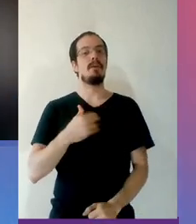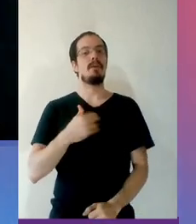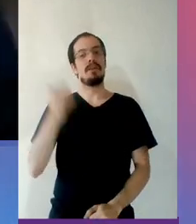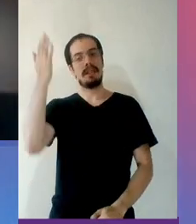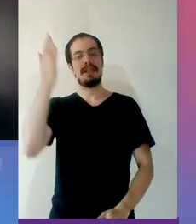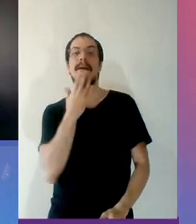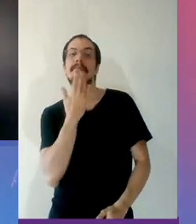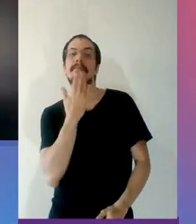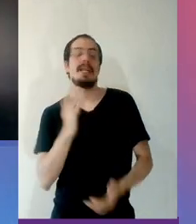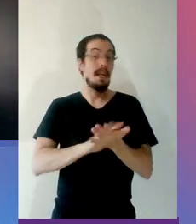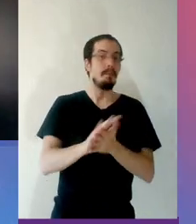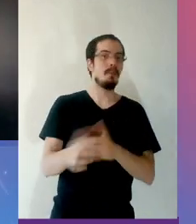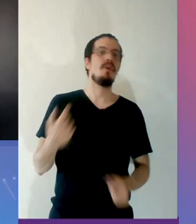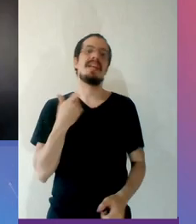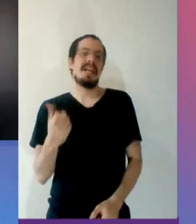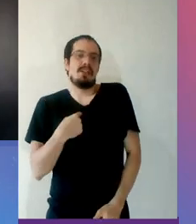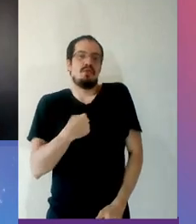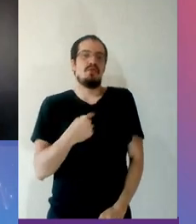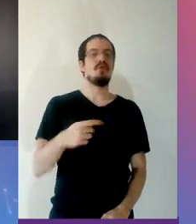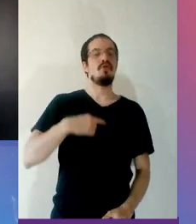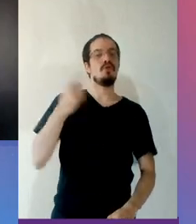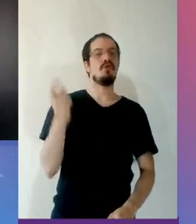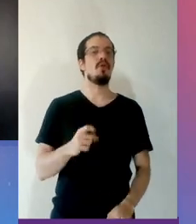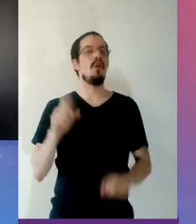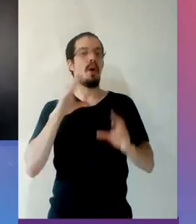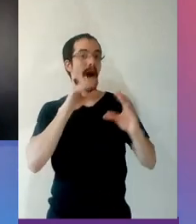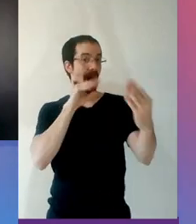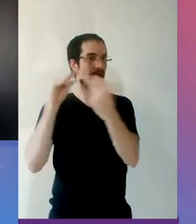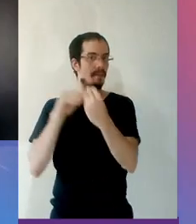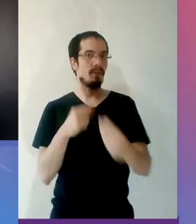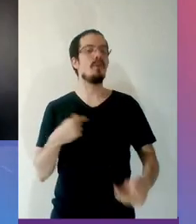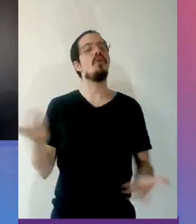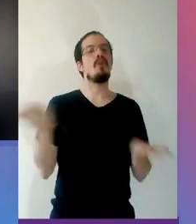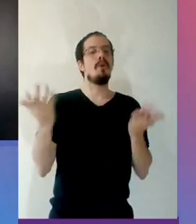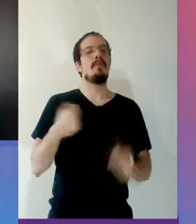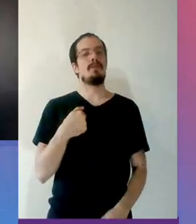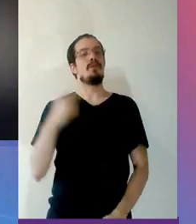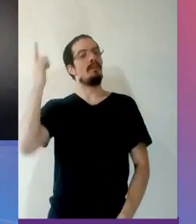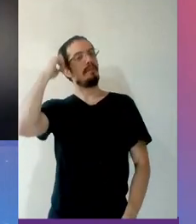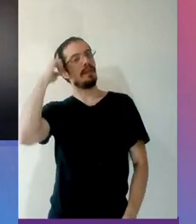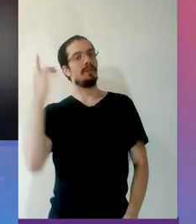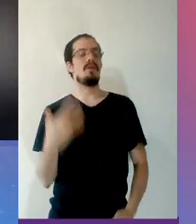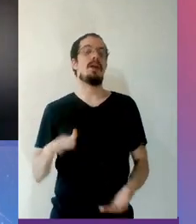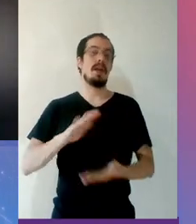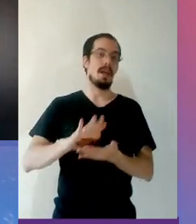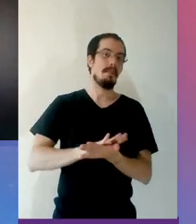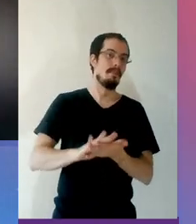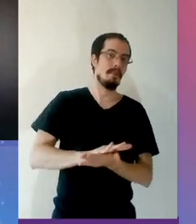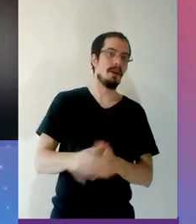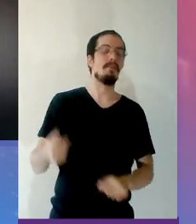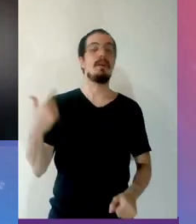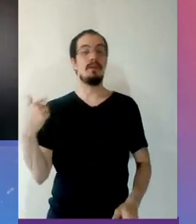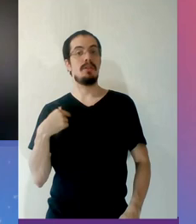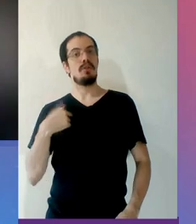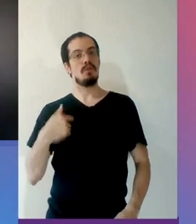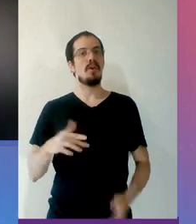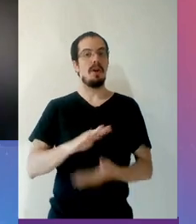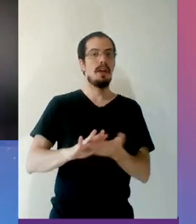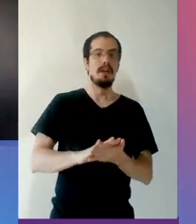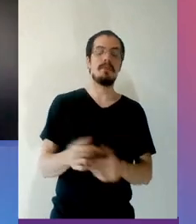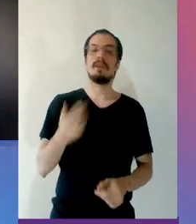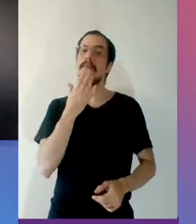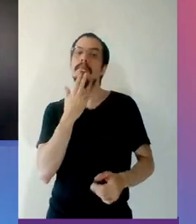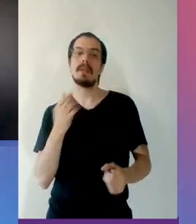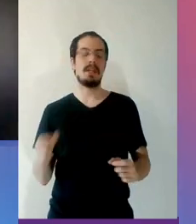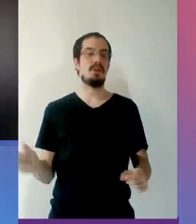es cómo voy a pensar, ¿ya? Y si tengo un lenguaje muy reducido y hablo todo en mensaje texto, mi pensamiento también